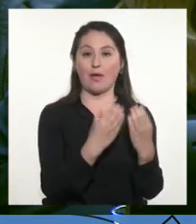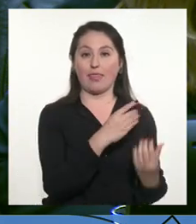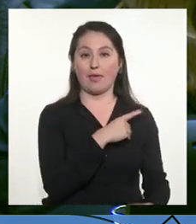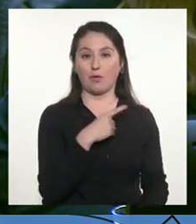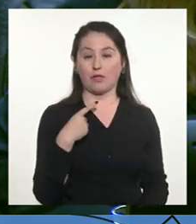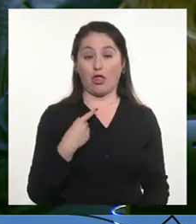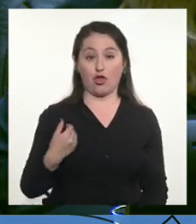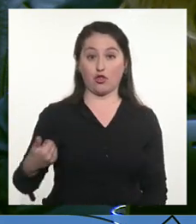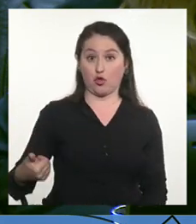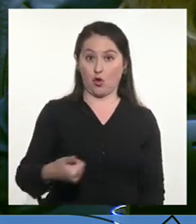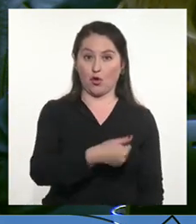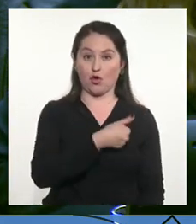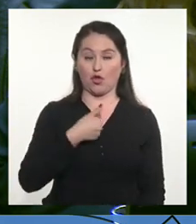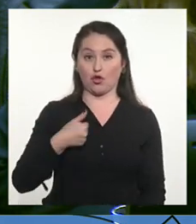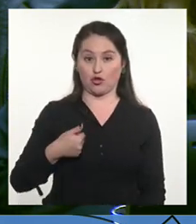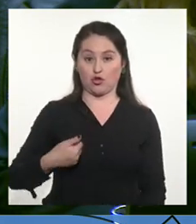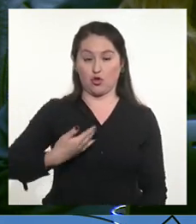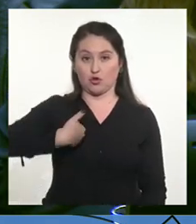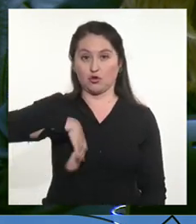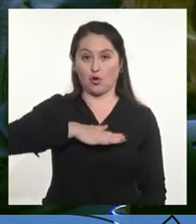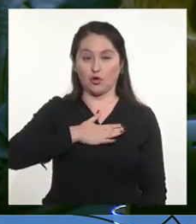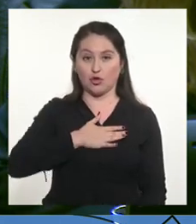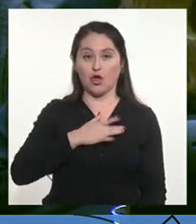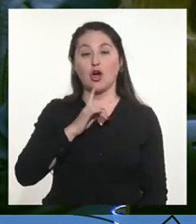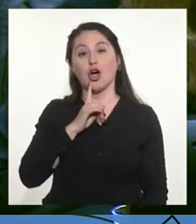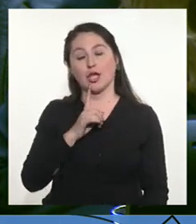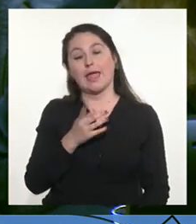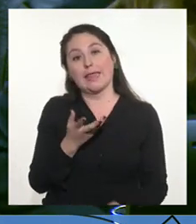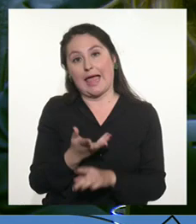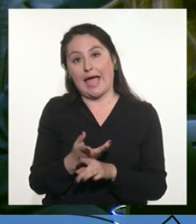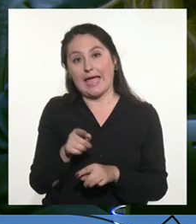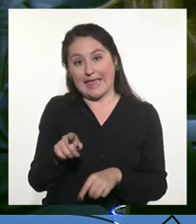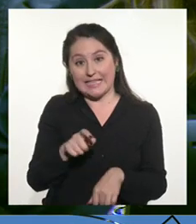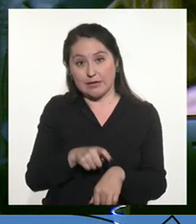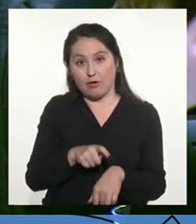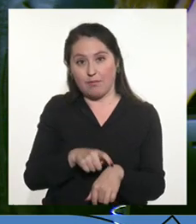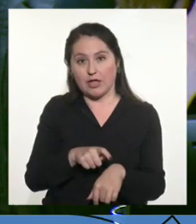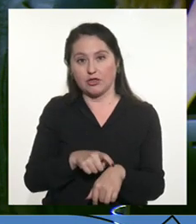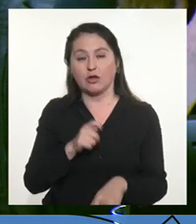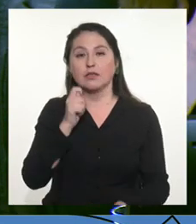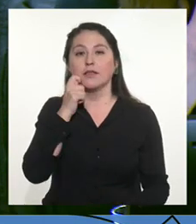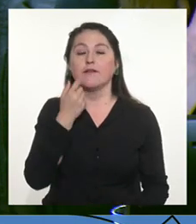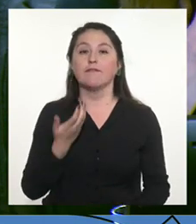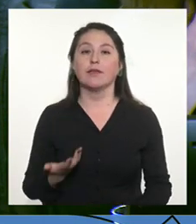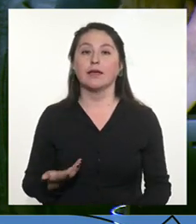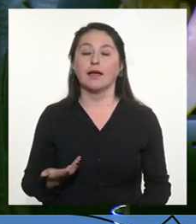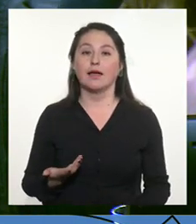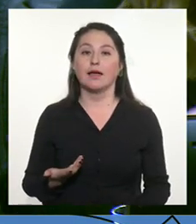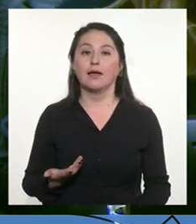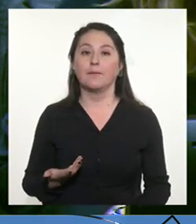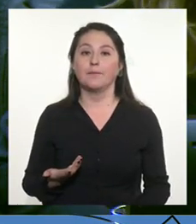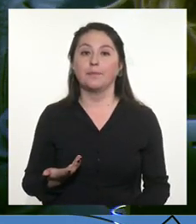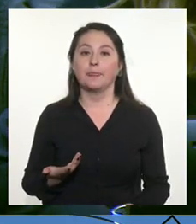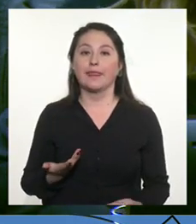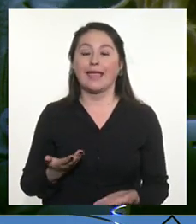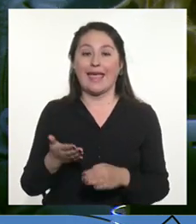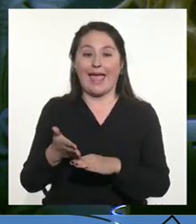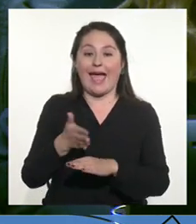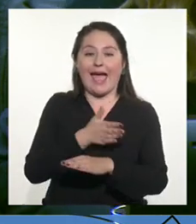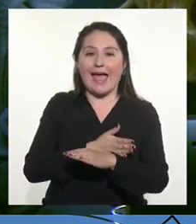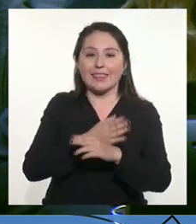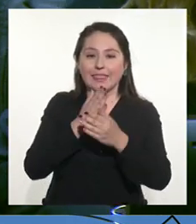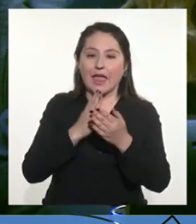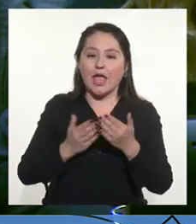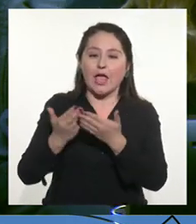nosotros o los que estén en ese momento van a saber que ha sido fruto de un estudio amplio